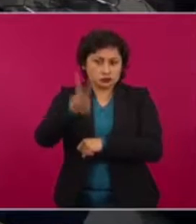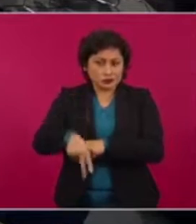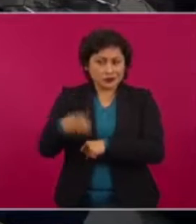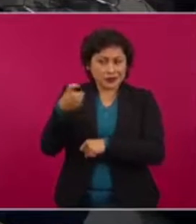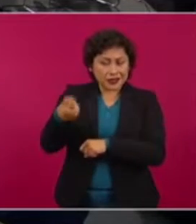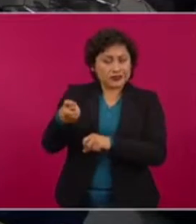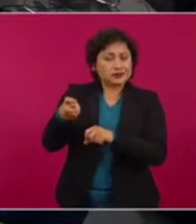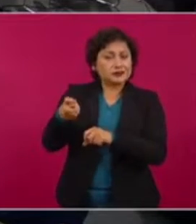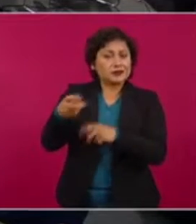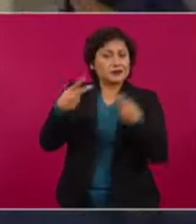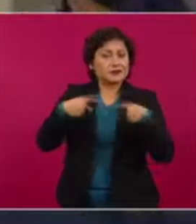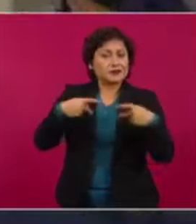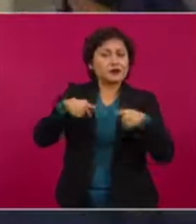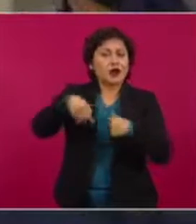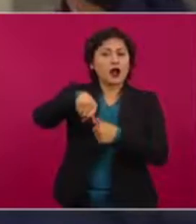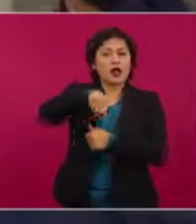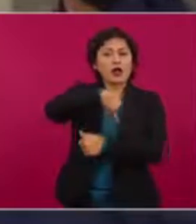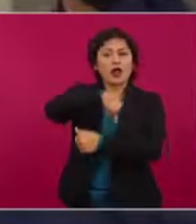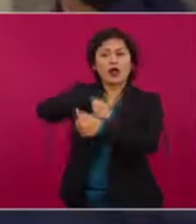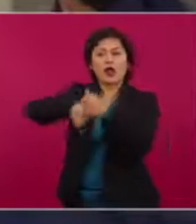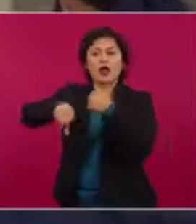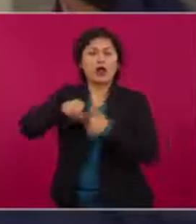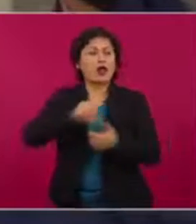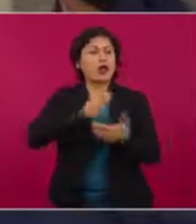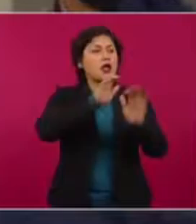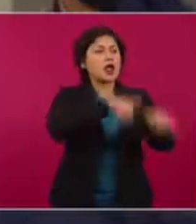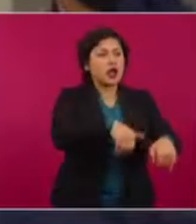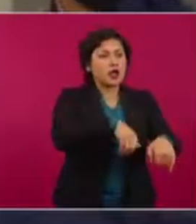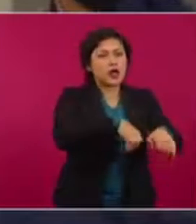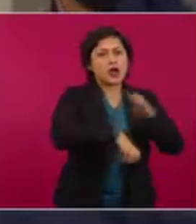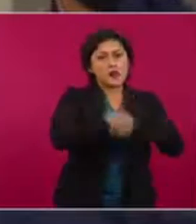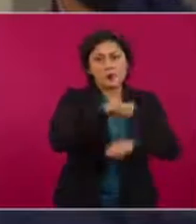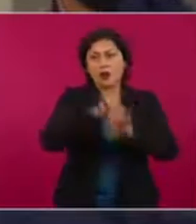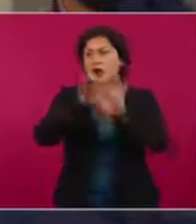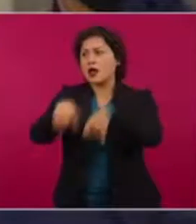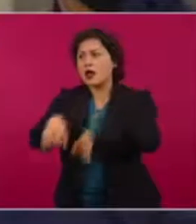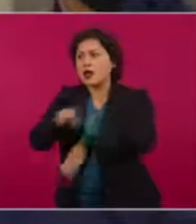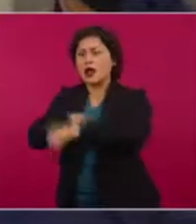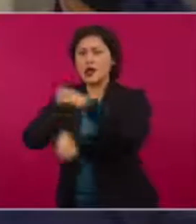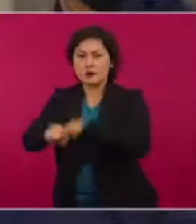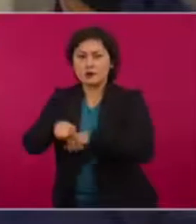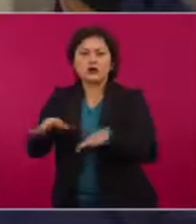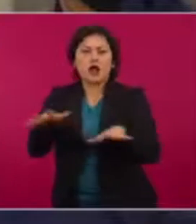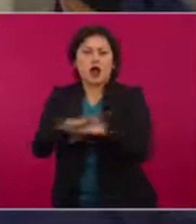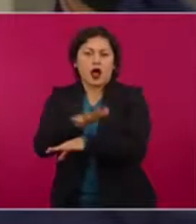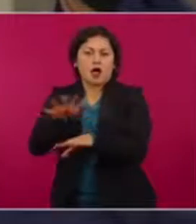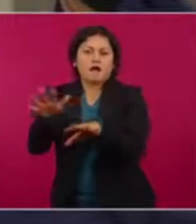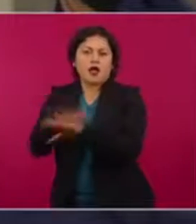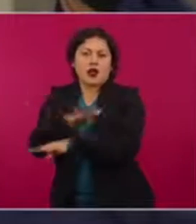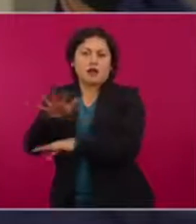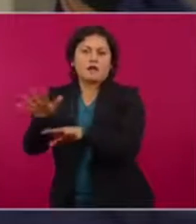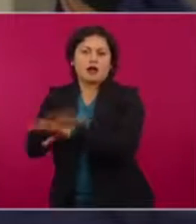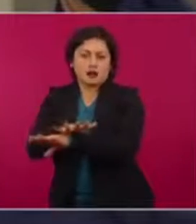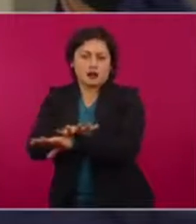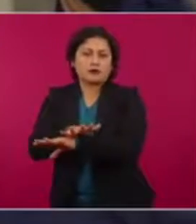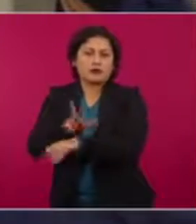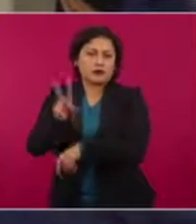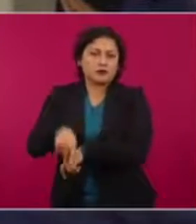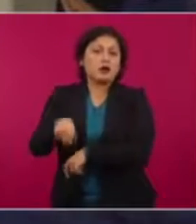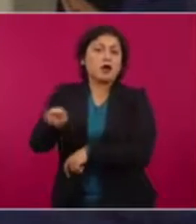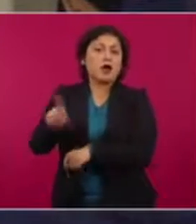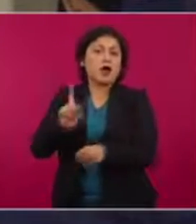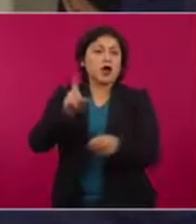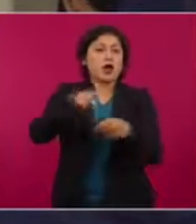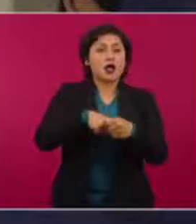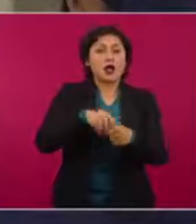de diferentes empresas que van cambiando de razón social, que no tienen acceso a la salud porque no están inscritos